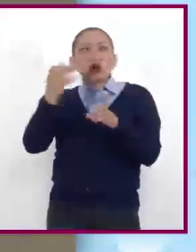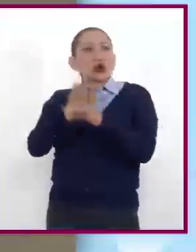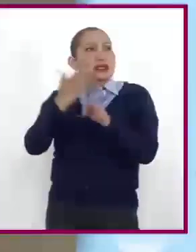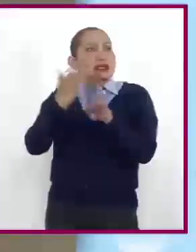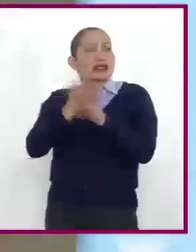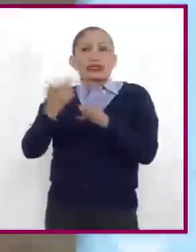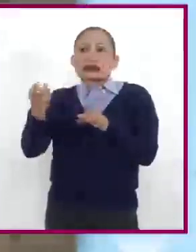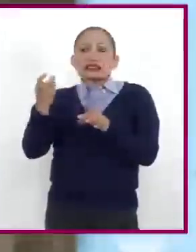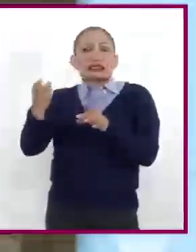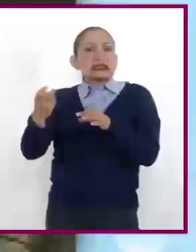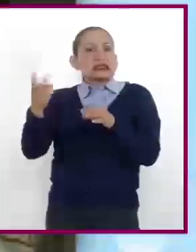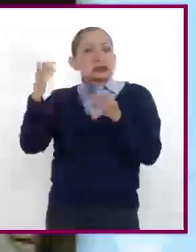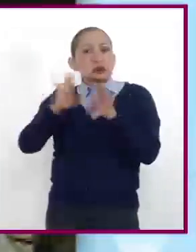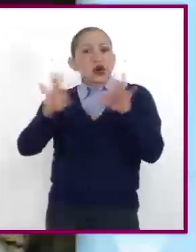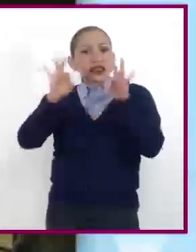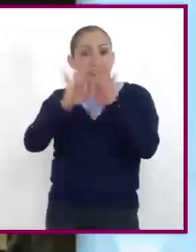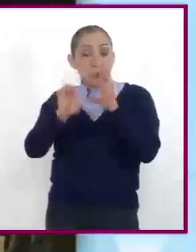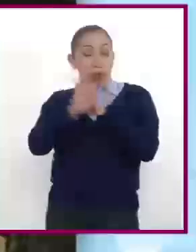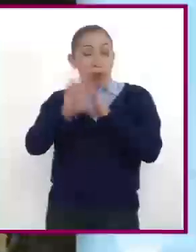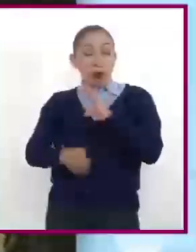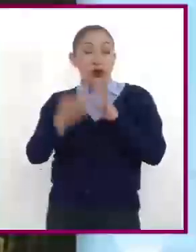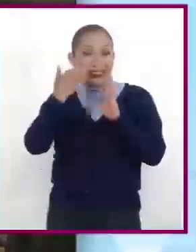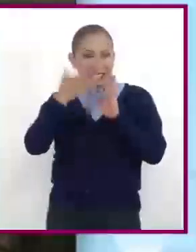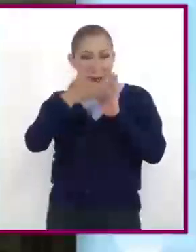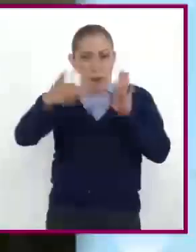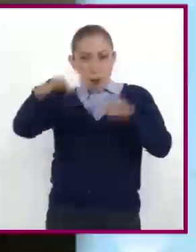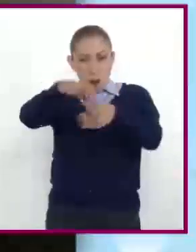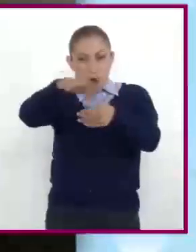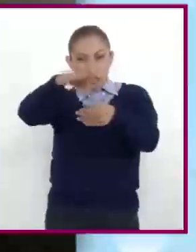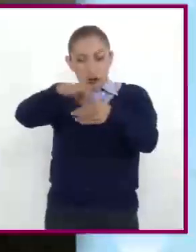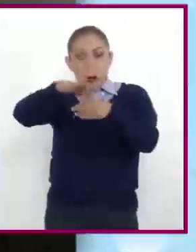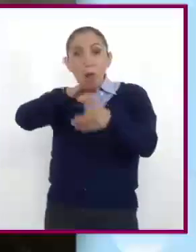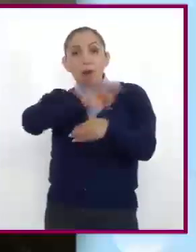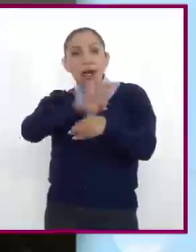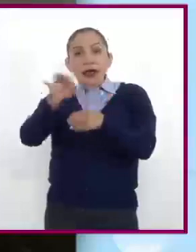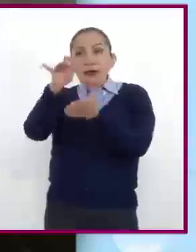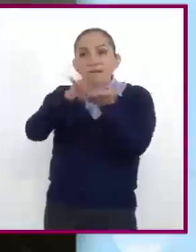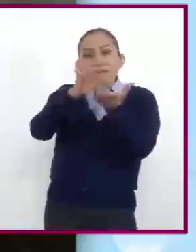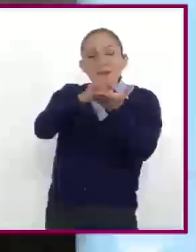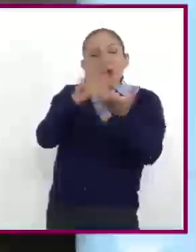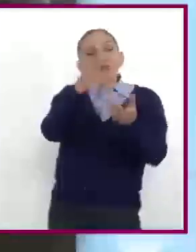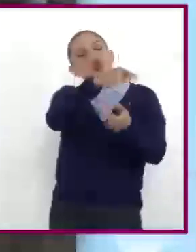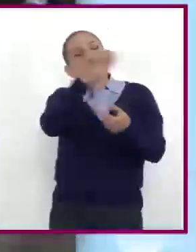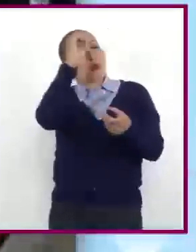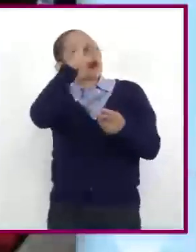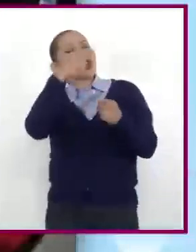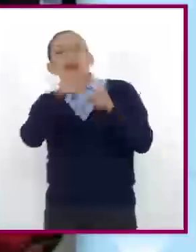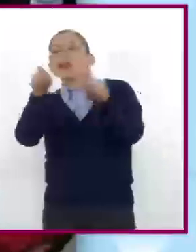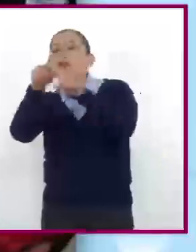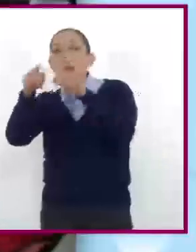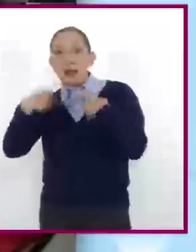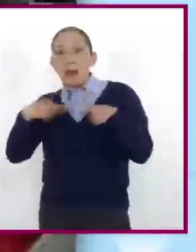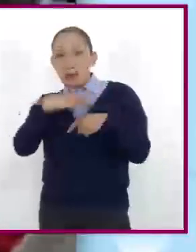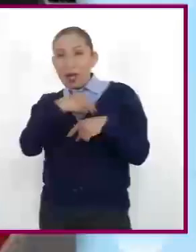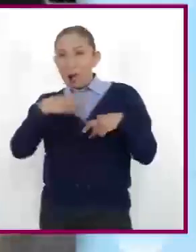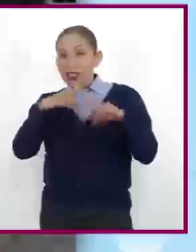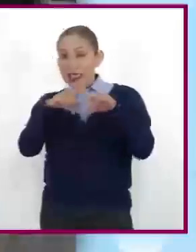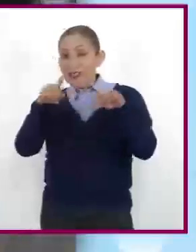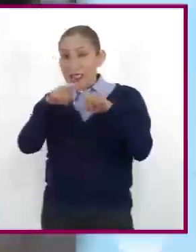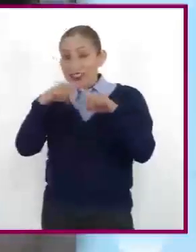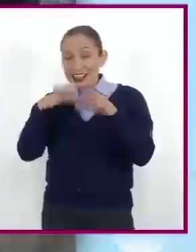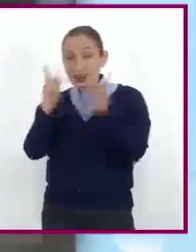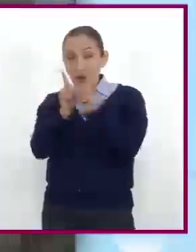que se producen. Por ejemplo, una jornada electoral en la cual se pueden recoger impresiones diversas de los miembros de